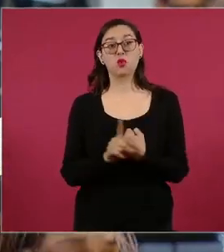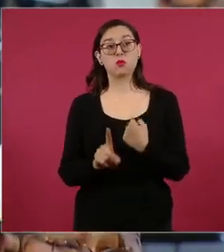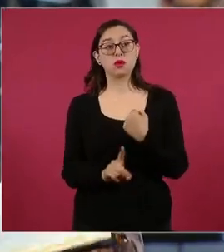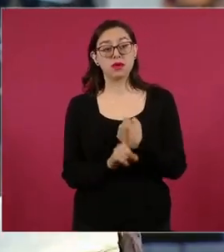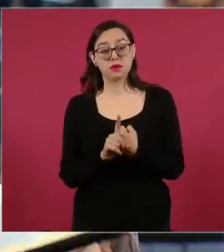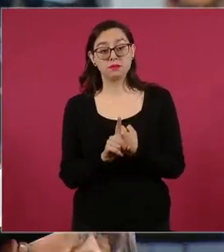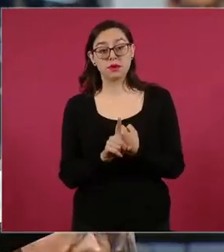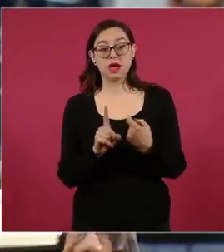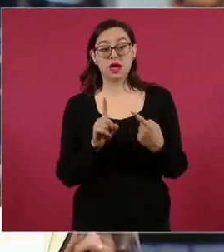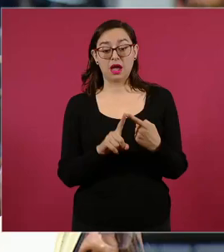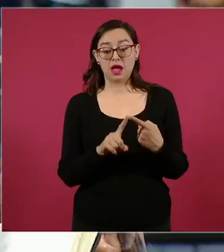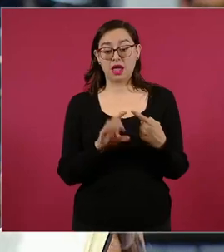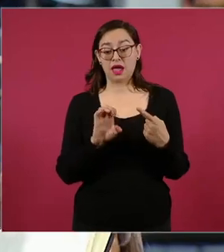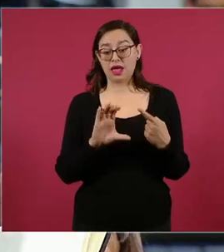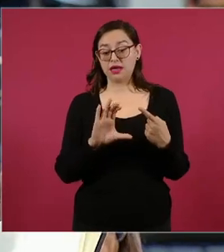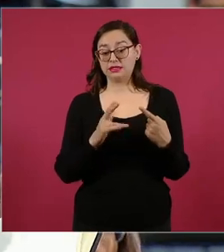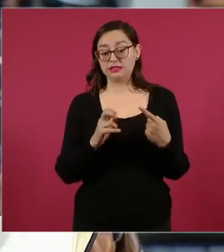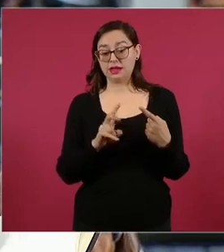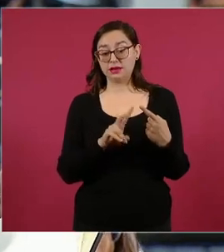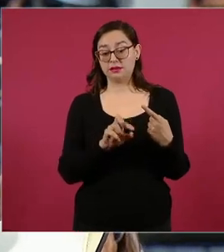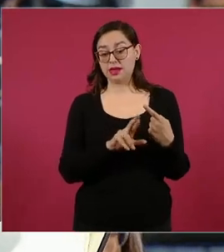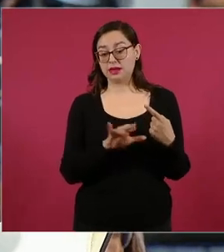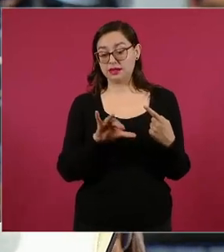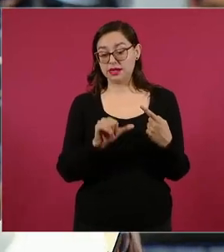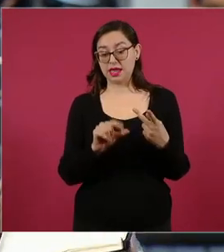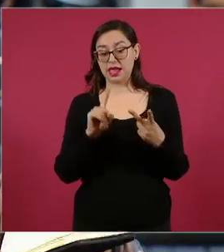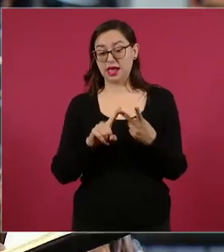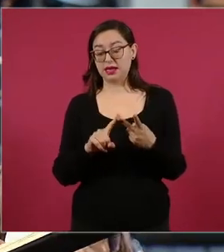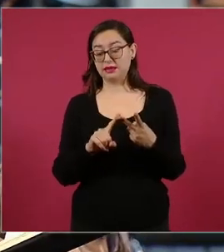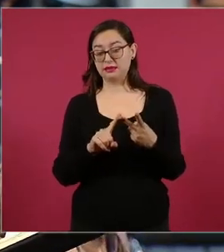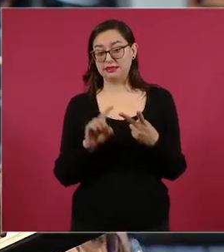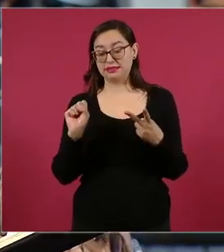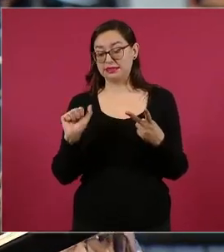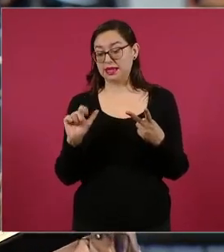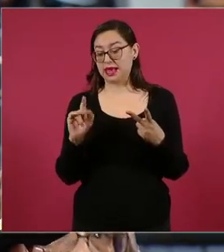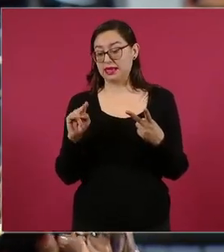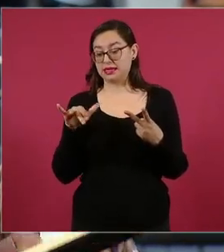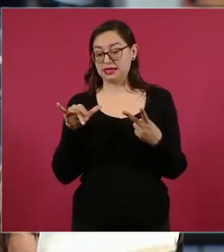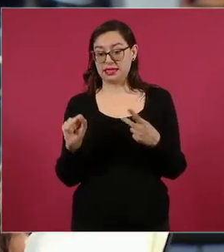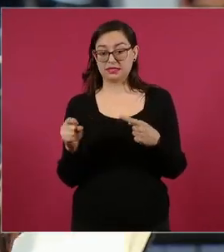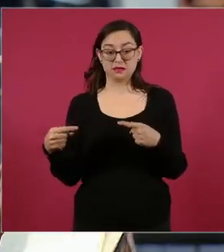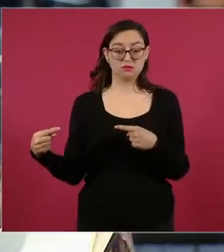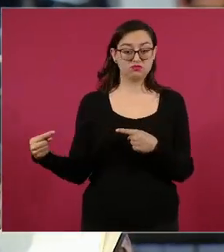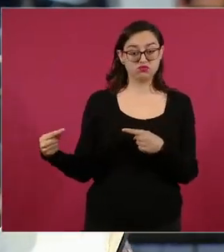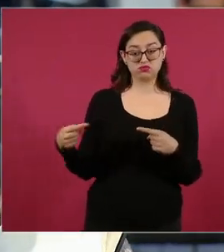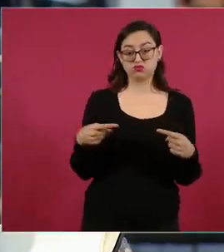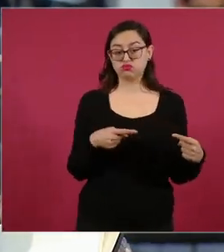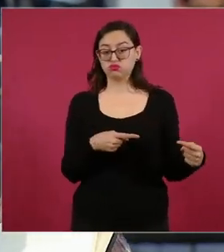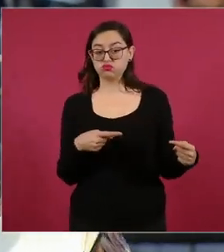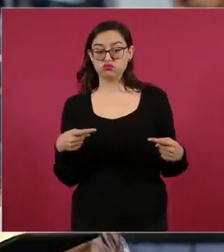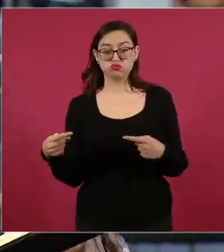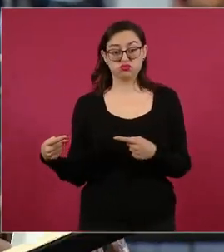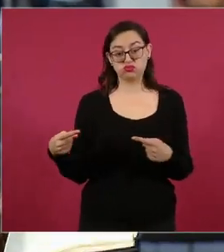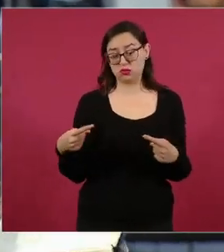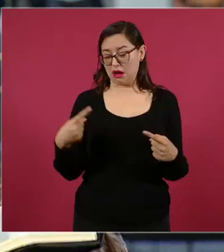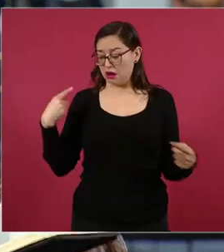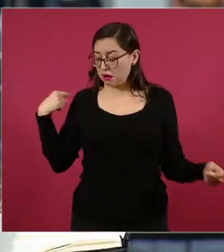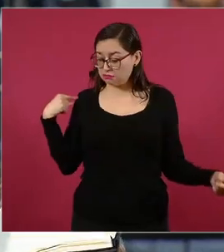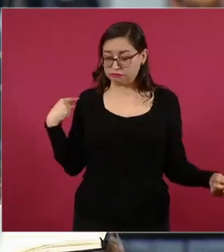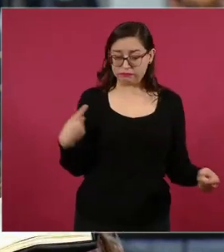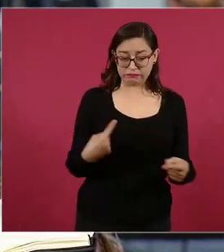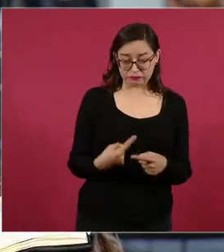entre Luis Echeverría y Carlos Salinas de Gortari. El fenómeno ha sido investigado también por muchos